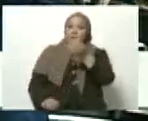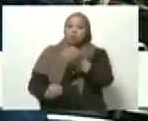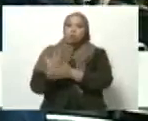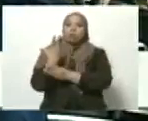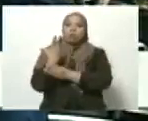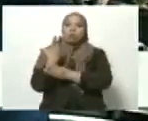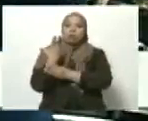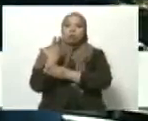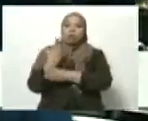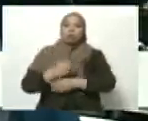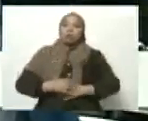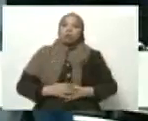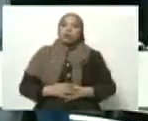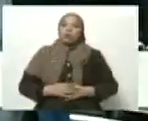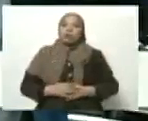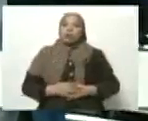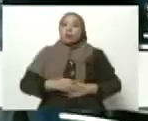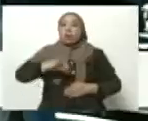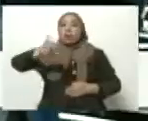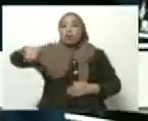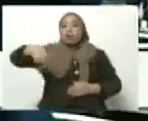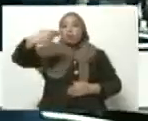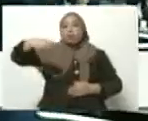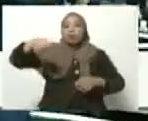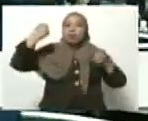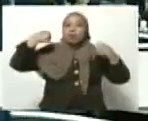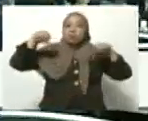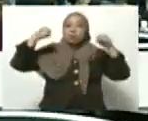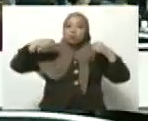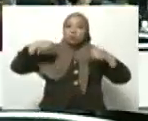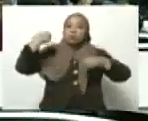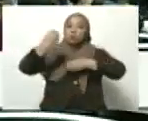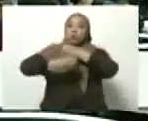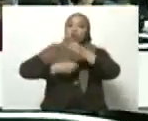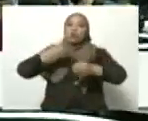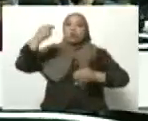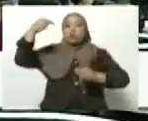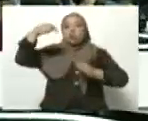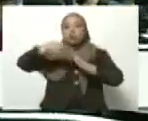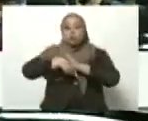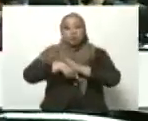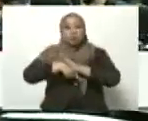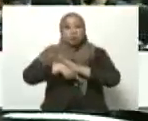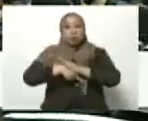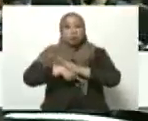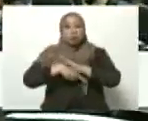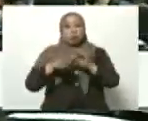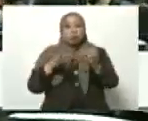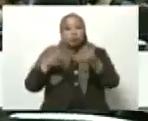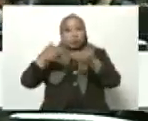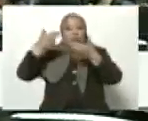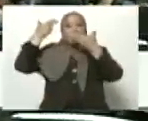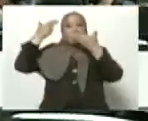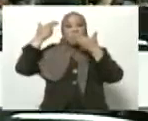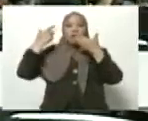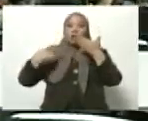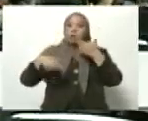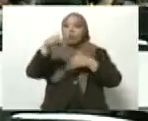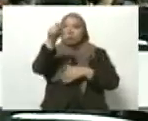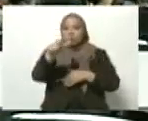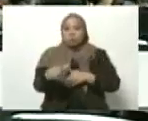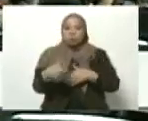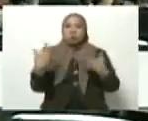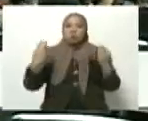la operación Gedeón, en junio activaban otra forma de presión, secuestrando ilegalmente